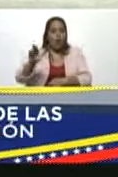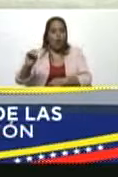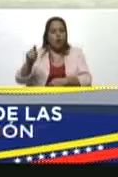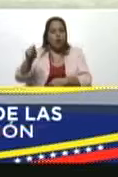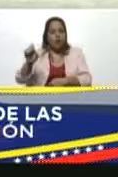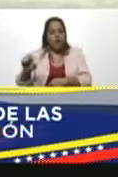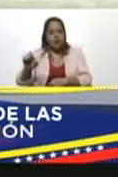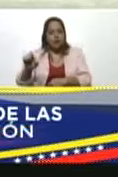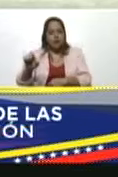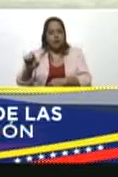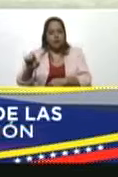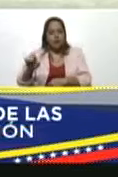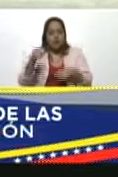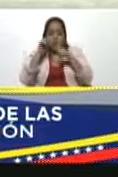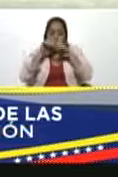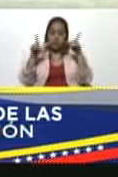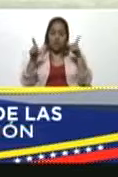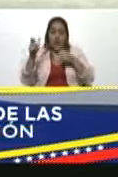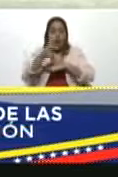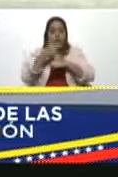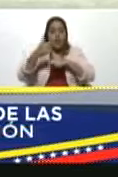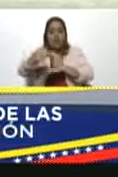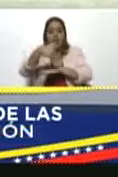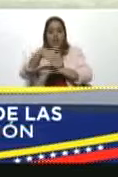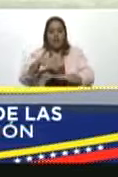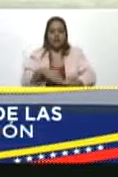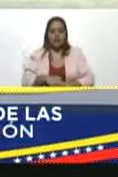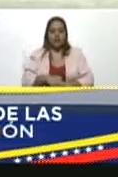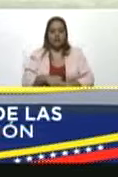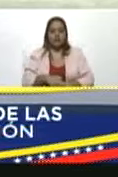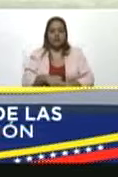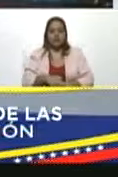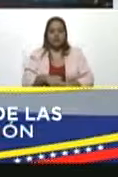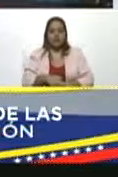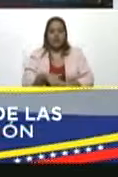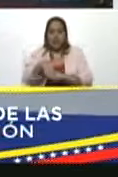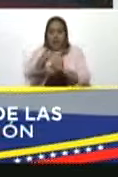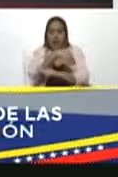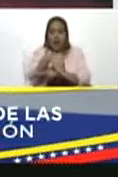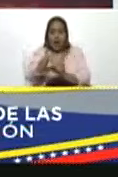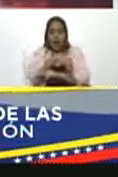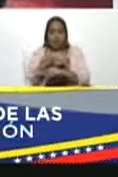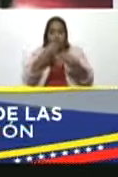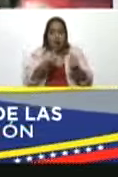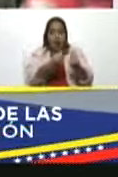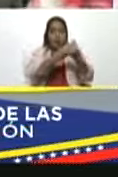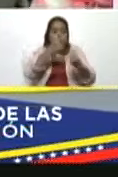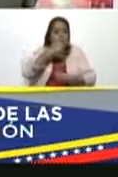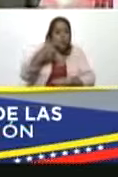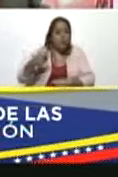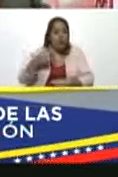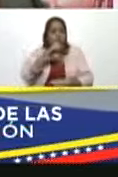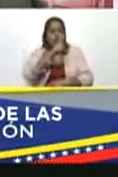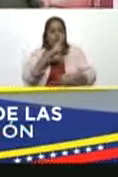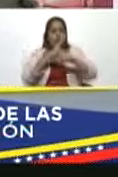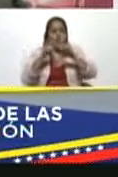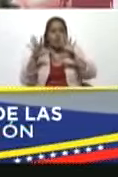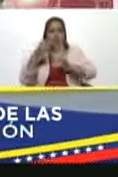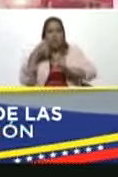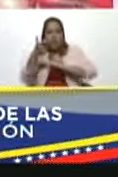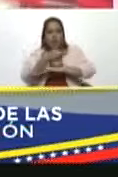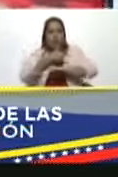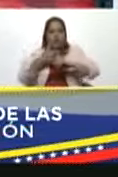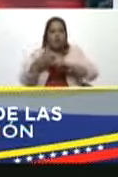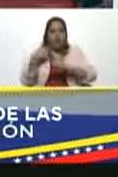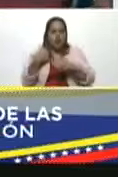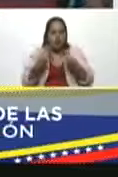gobernando en Yaracuy de sorpresa, gobierno de calle, en la calle, junto al pueblo, 1x10 del buen gobierno, ahí estuve con